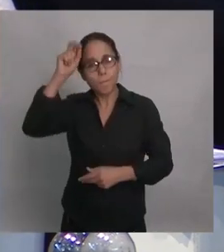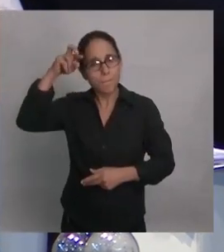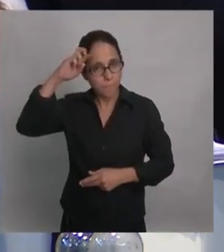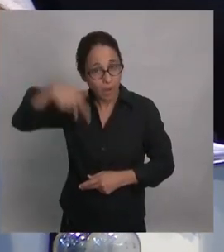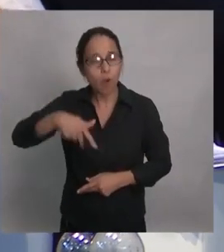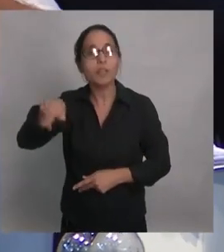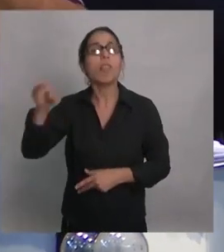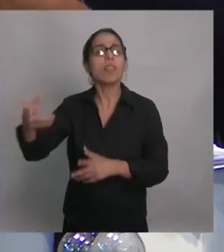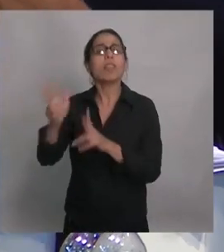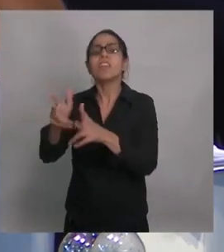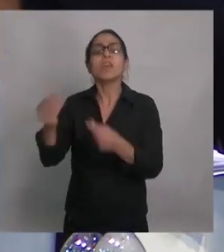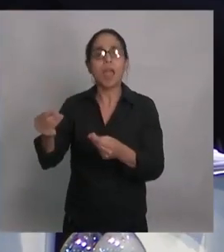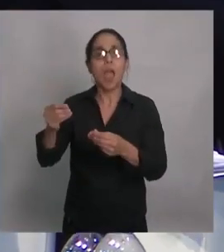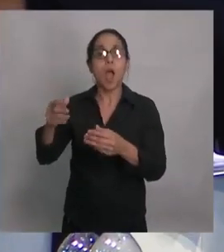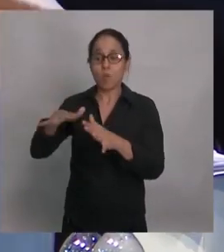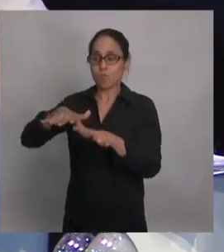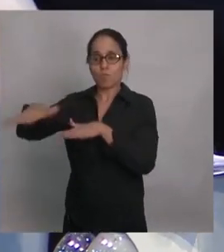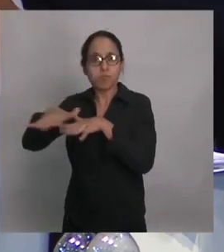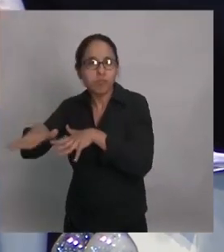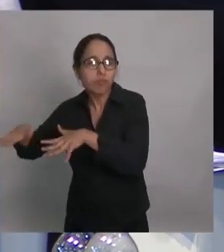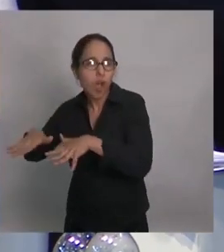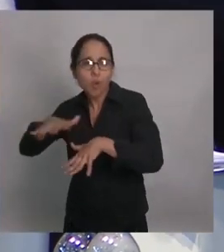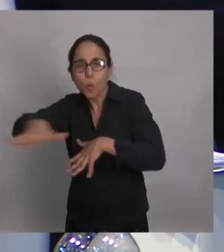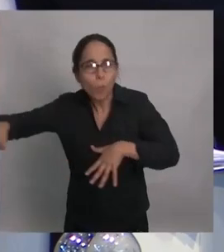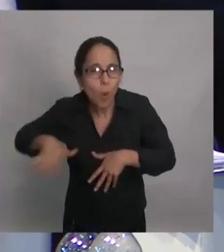Organizaciones que en una dialéctica